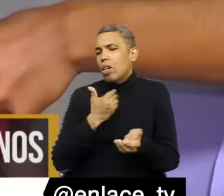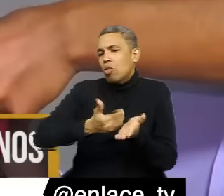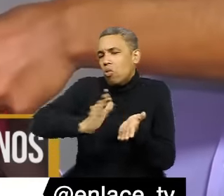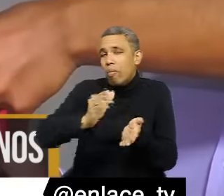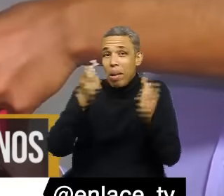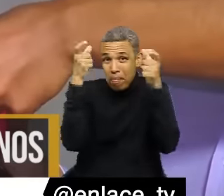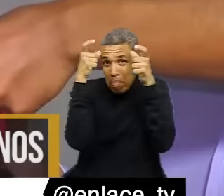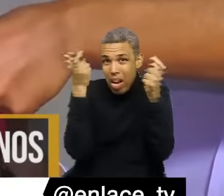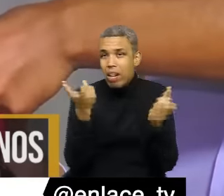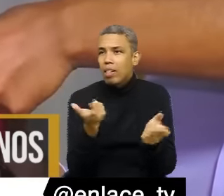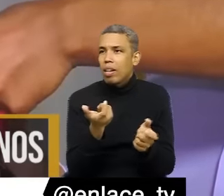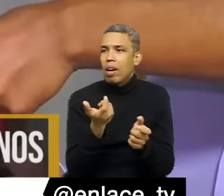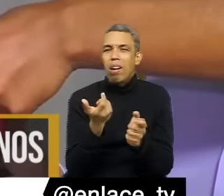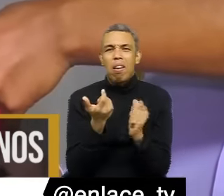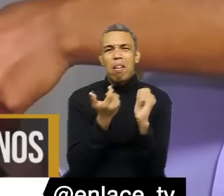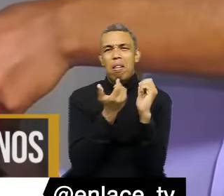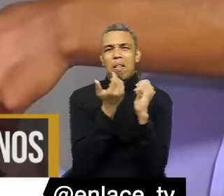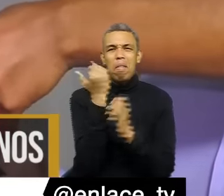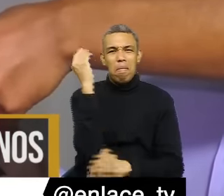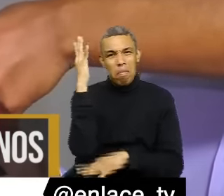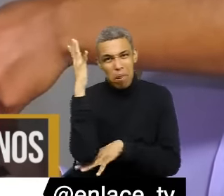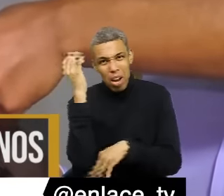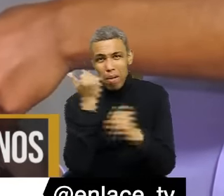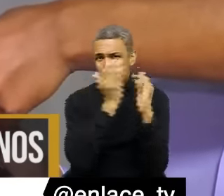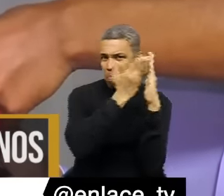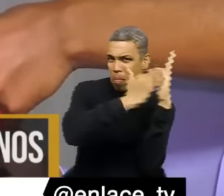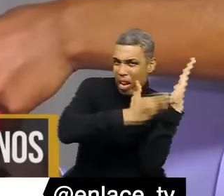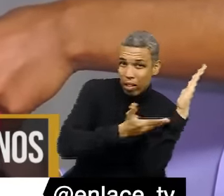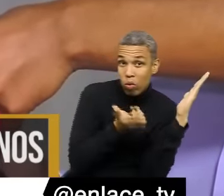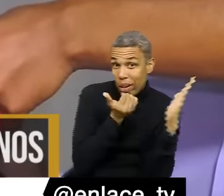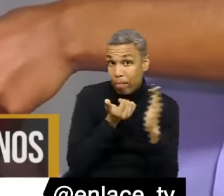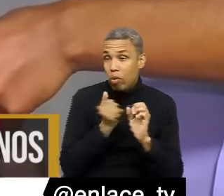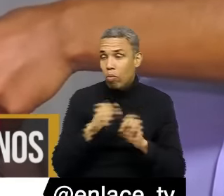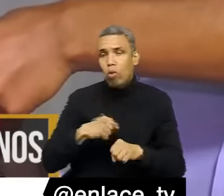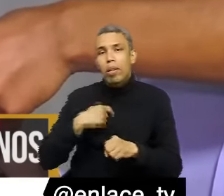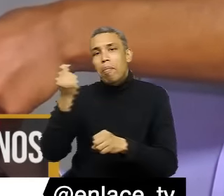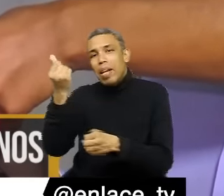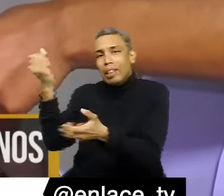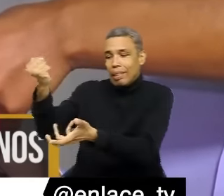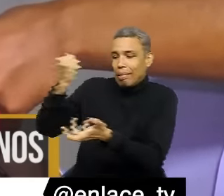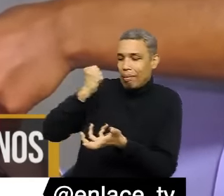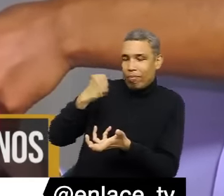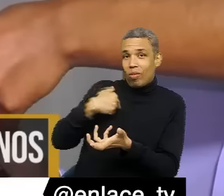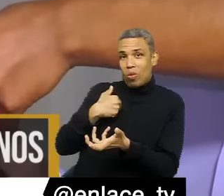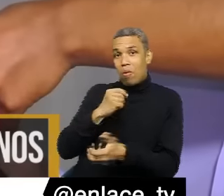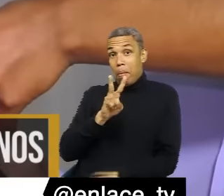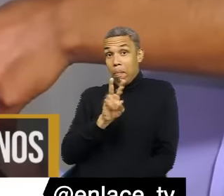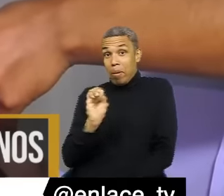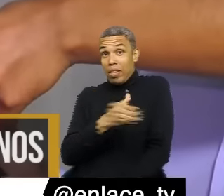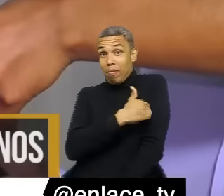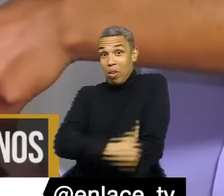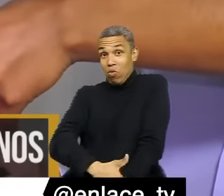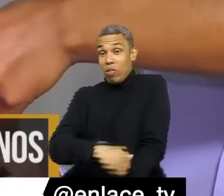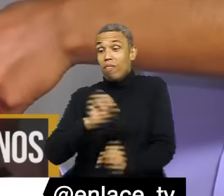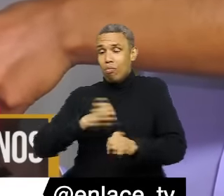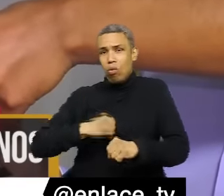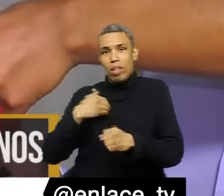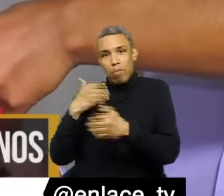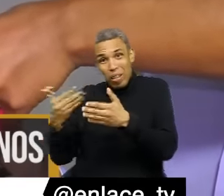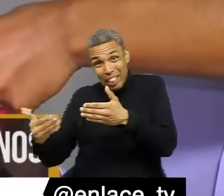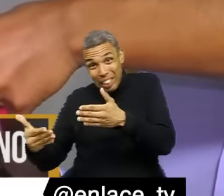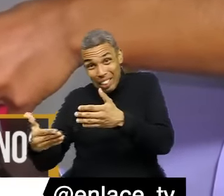sembrar yuca, hasta los 20 millones de pesos, que es el crédito máximo